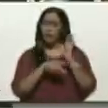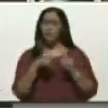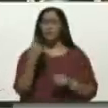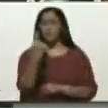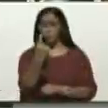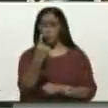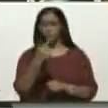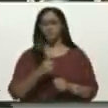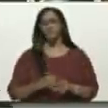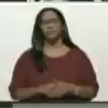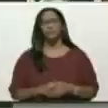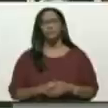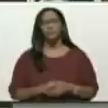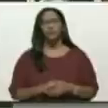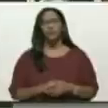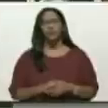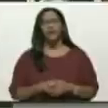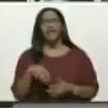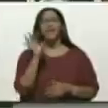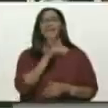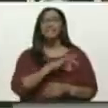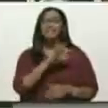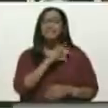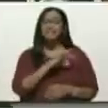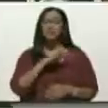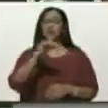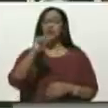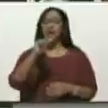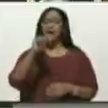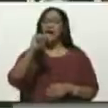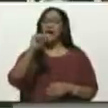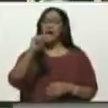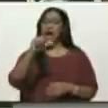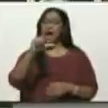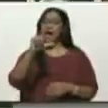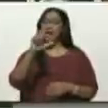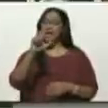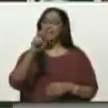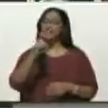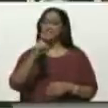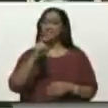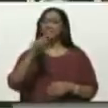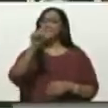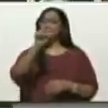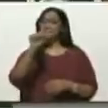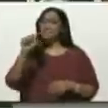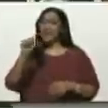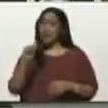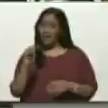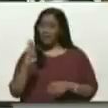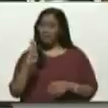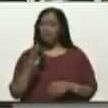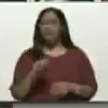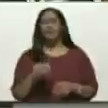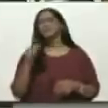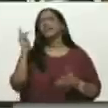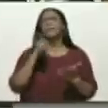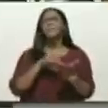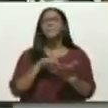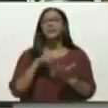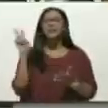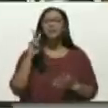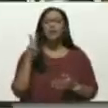que el señor Alexa estuvo o está en Venezuela desde hace unos cuantos años, como 12 años, 10